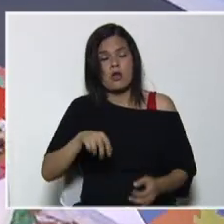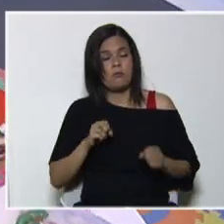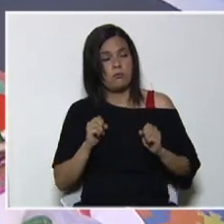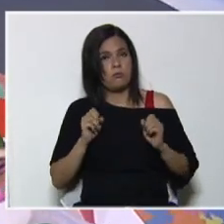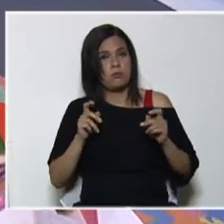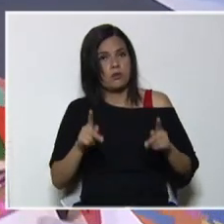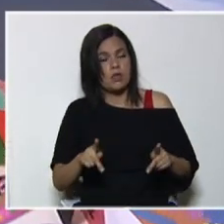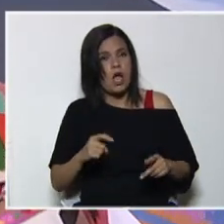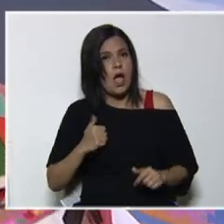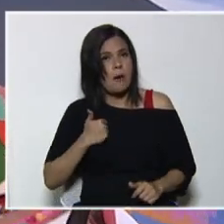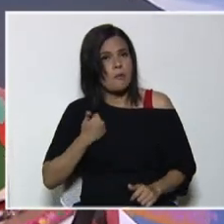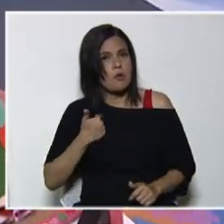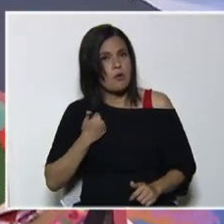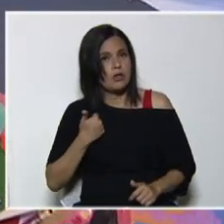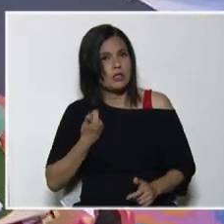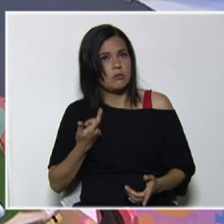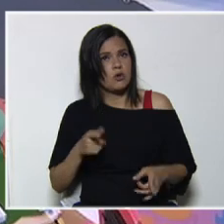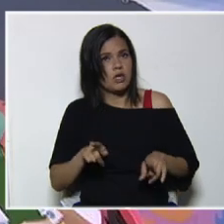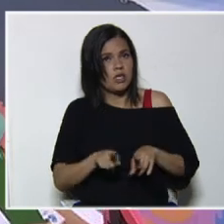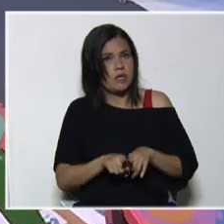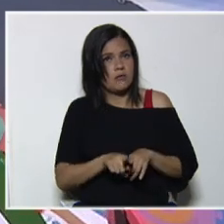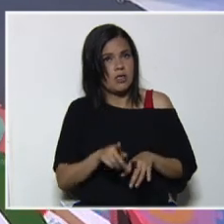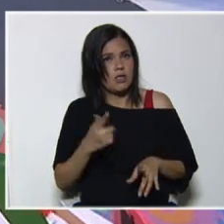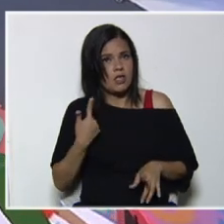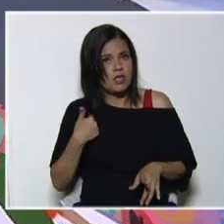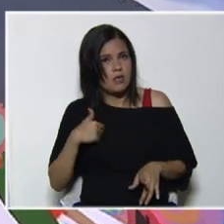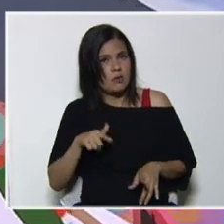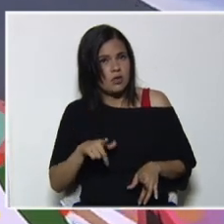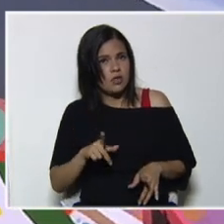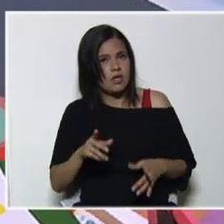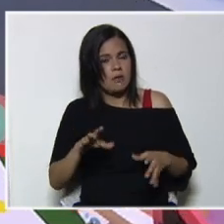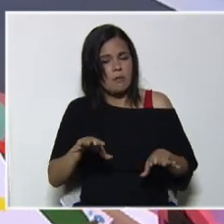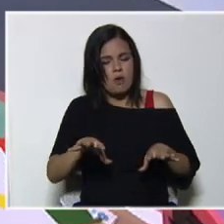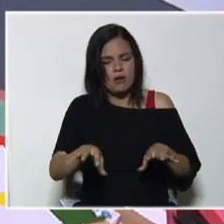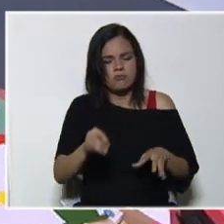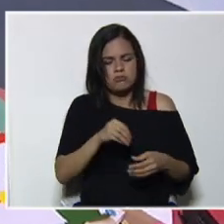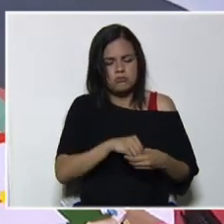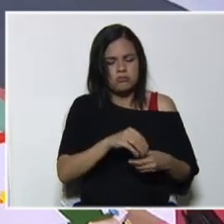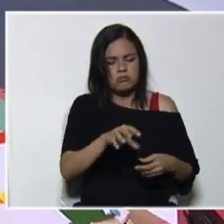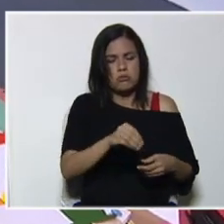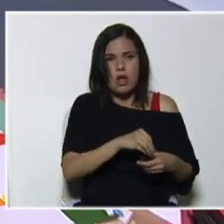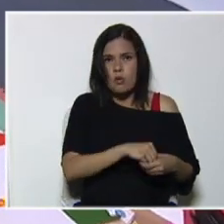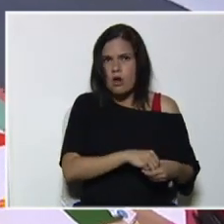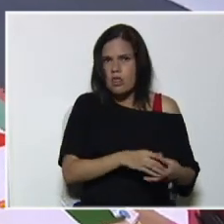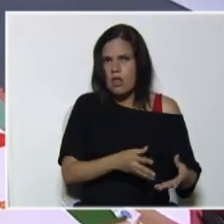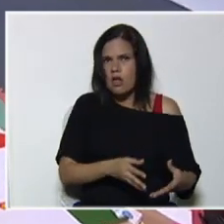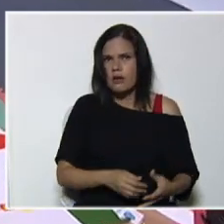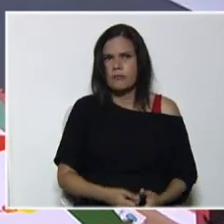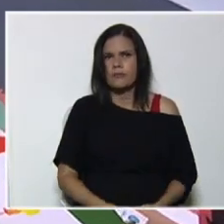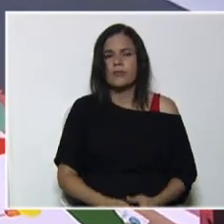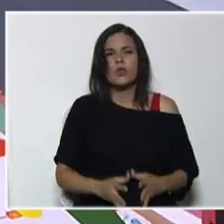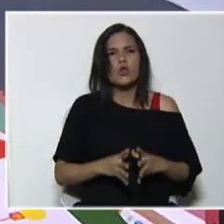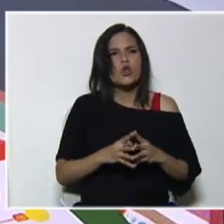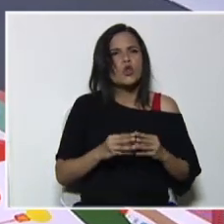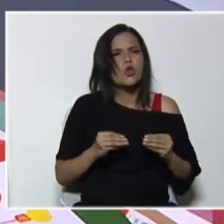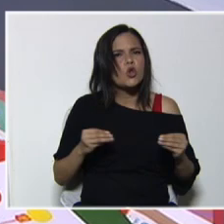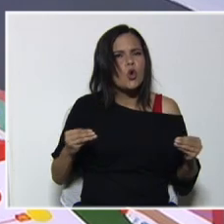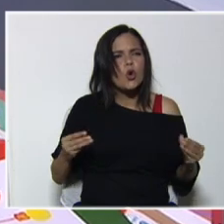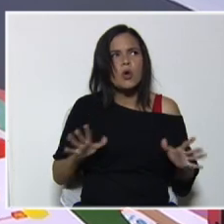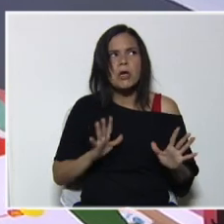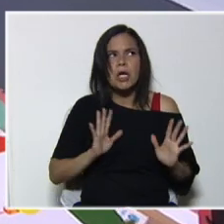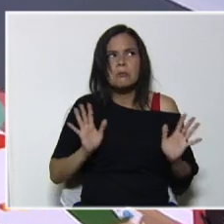oportunidad, aprovechando que también tenemos esos momentos que ya vamos a recoger, que vamos a guardar todo lo que